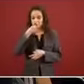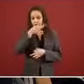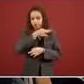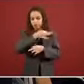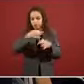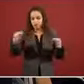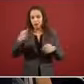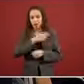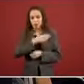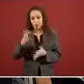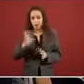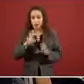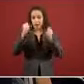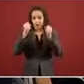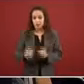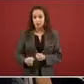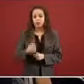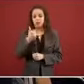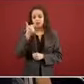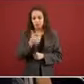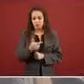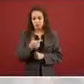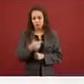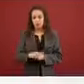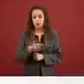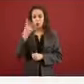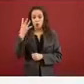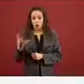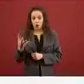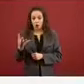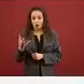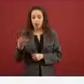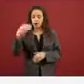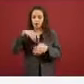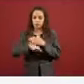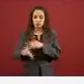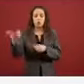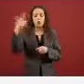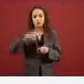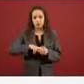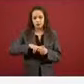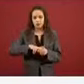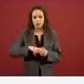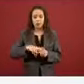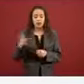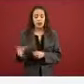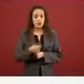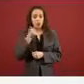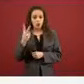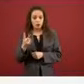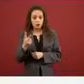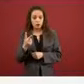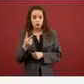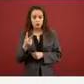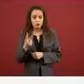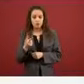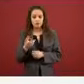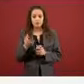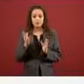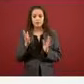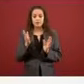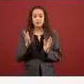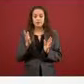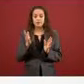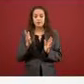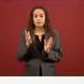7, 4 han tenido que estar hospitalizados. a 2 los hemos manejado